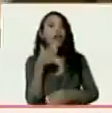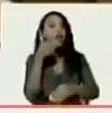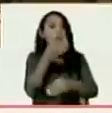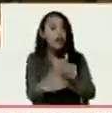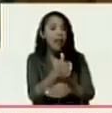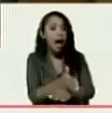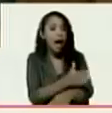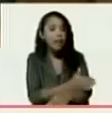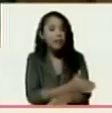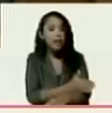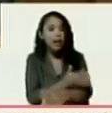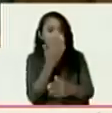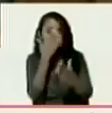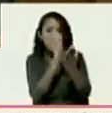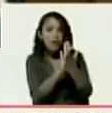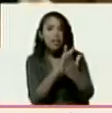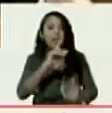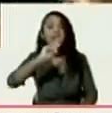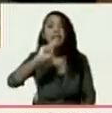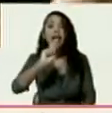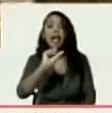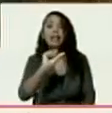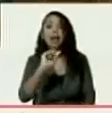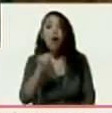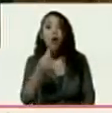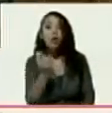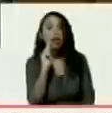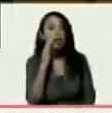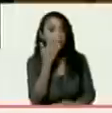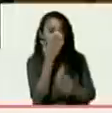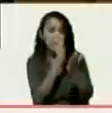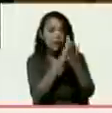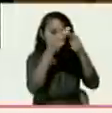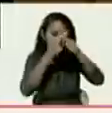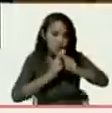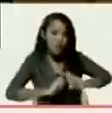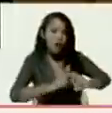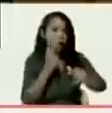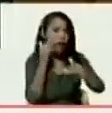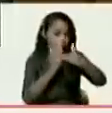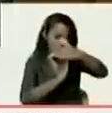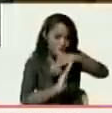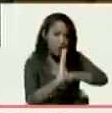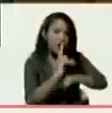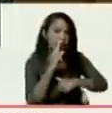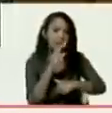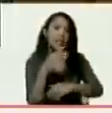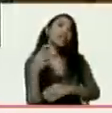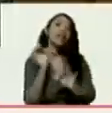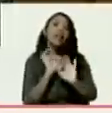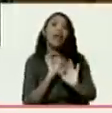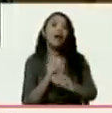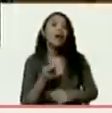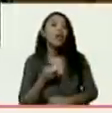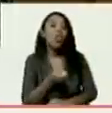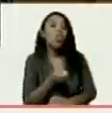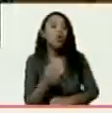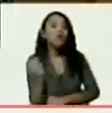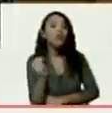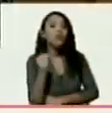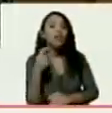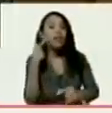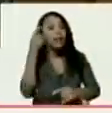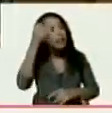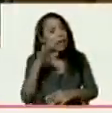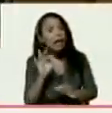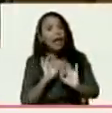TCJ. Ojalá que tengan la humildad de ir ante el TCJ y no vayan a dejarse chantajear, de creer que no